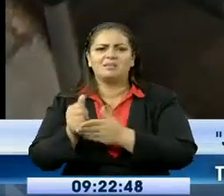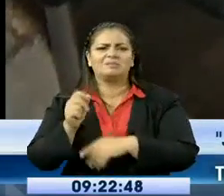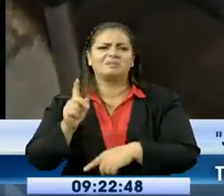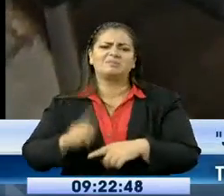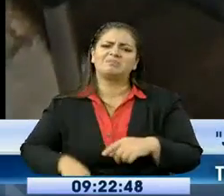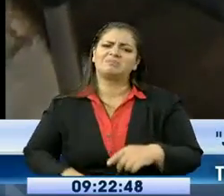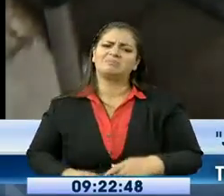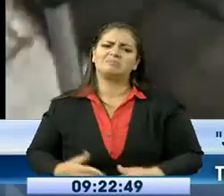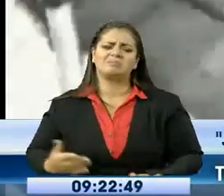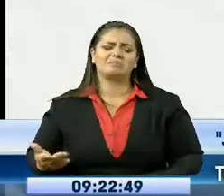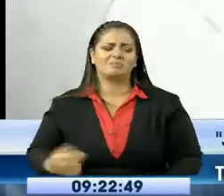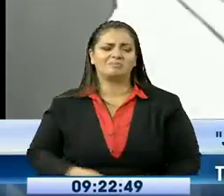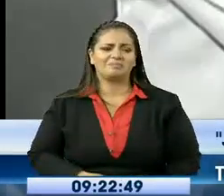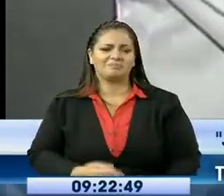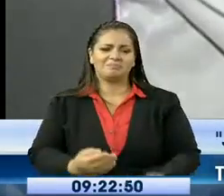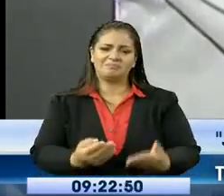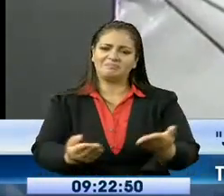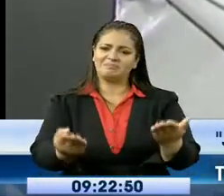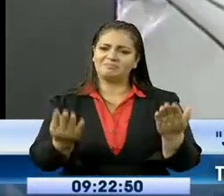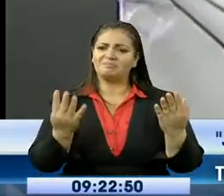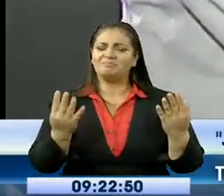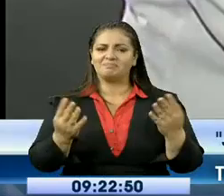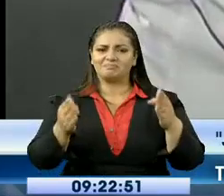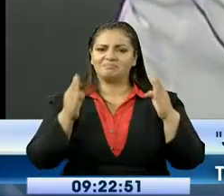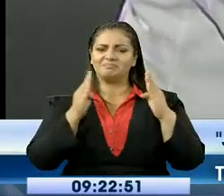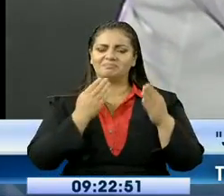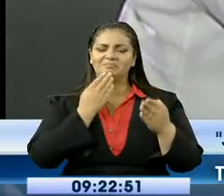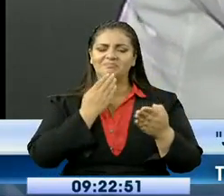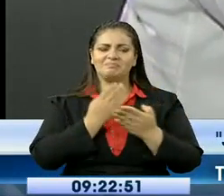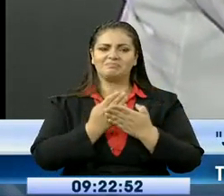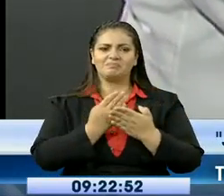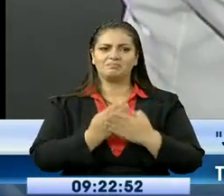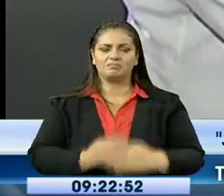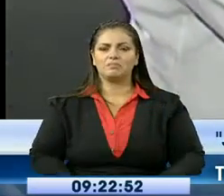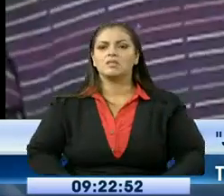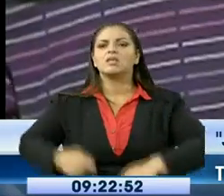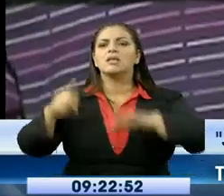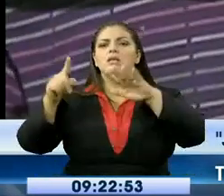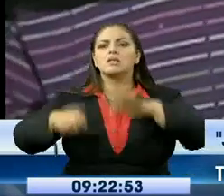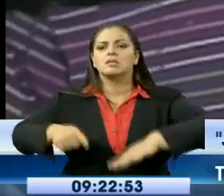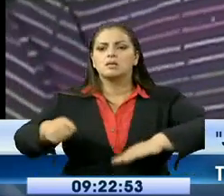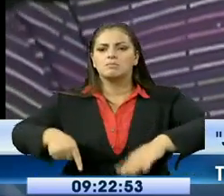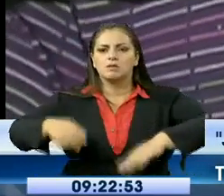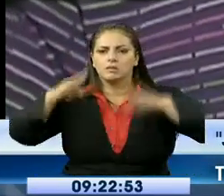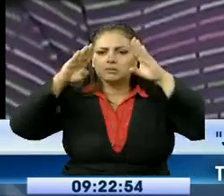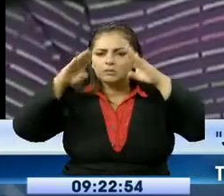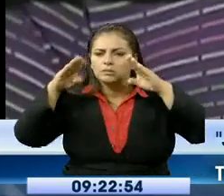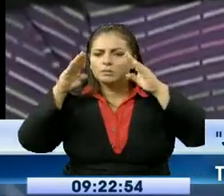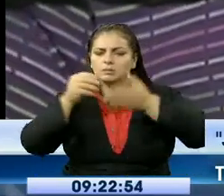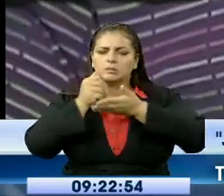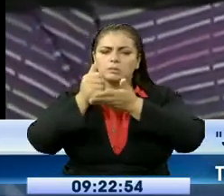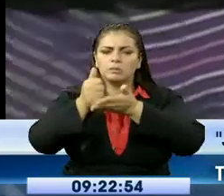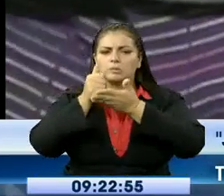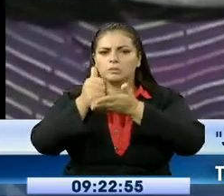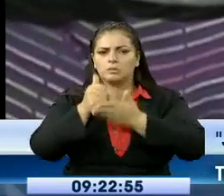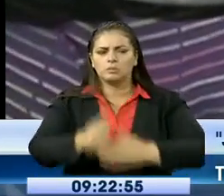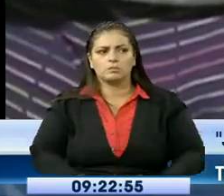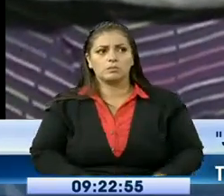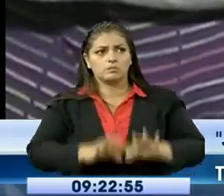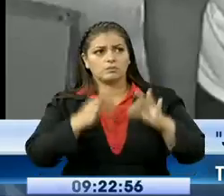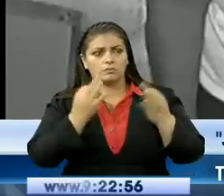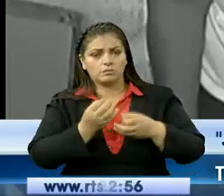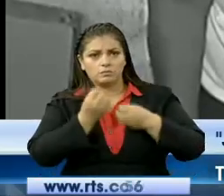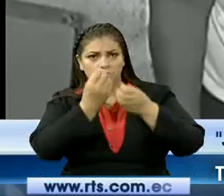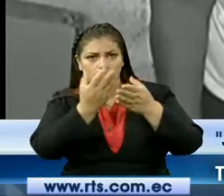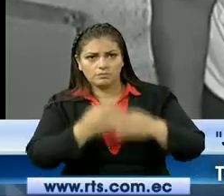todos ustedes. El tratamiento ambulatorio intensivo durará 6 meses y su familia asegura que lo apoyará para que no recaiga.